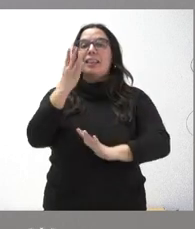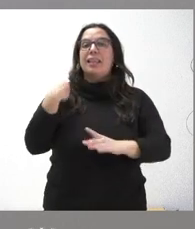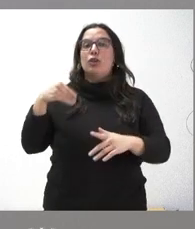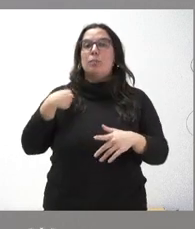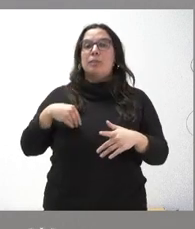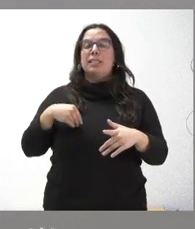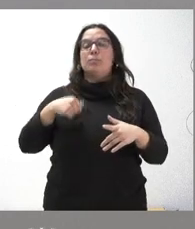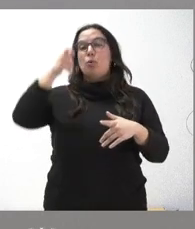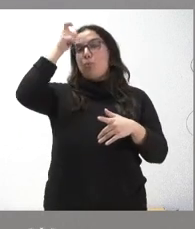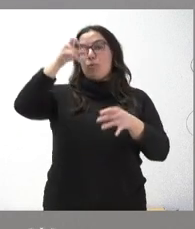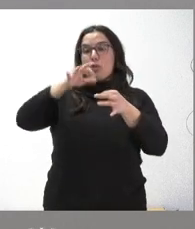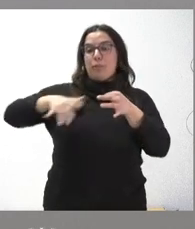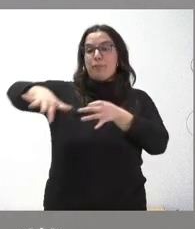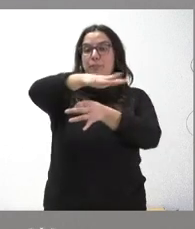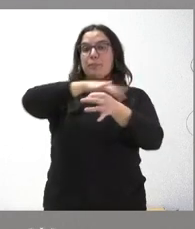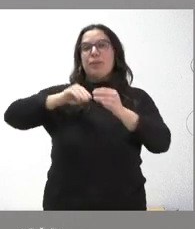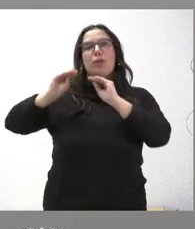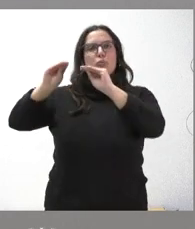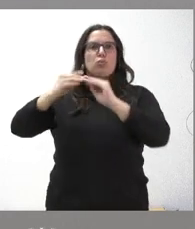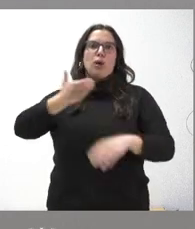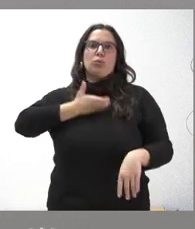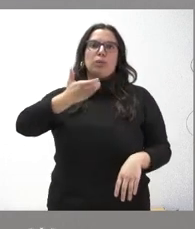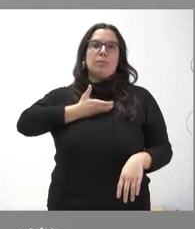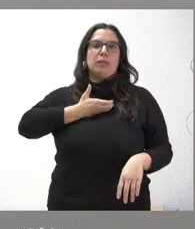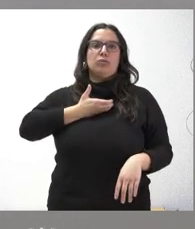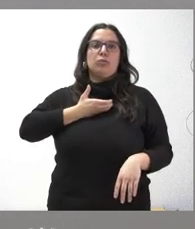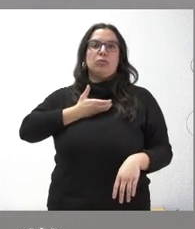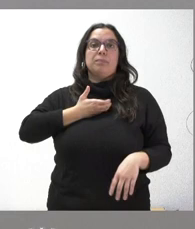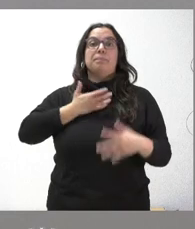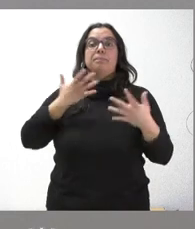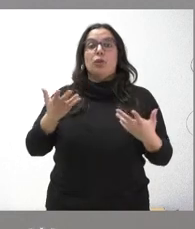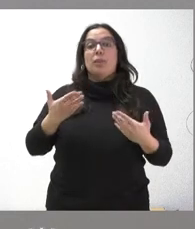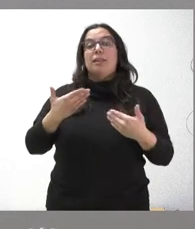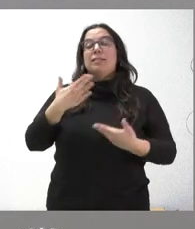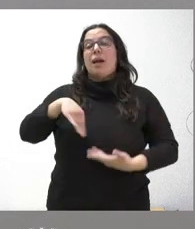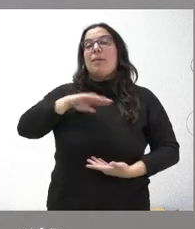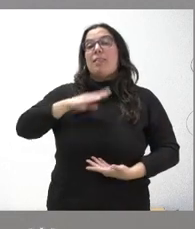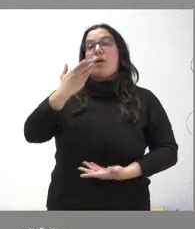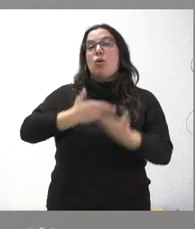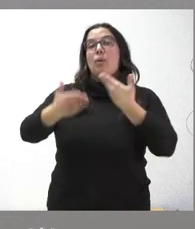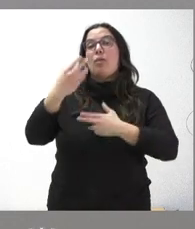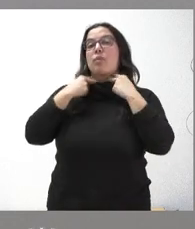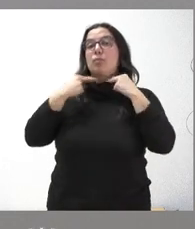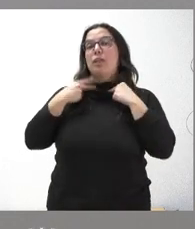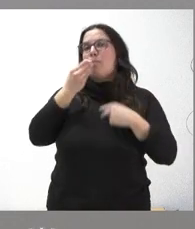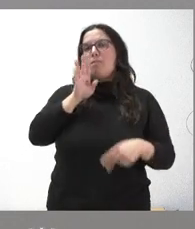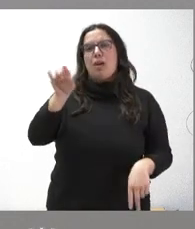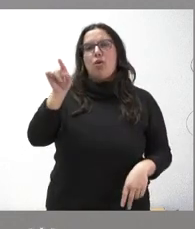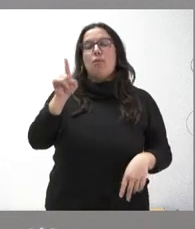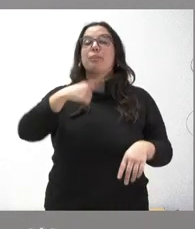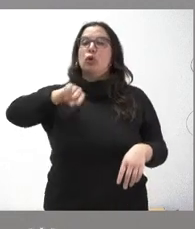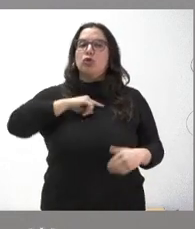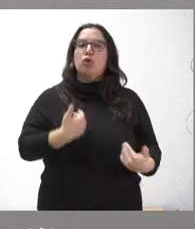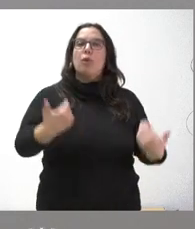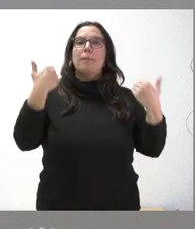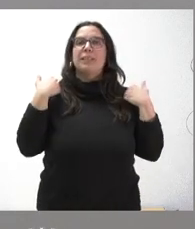es del ámbito local de los ayuntamientos y por tanto la capacidad de colaboración que en este sentido tienen las diputaciones provinciales nosotros tenemos competencias en